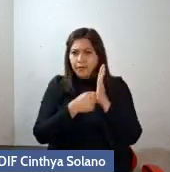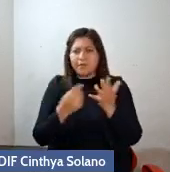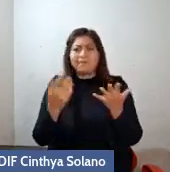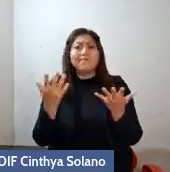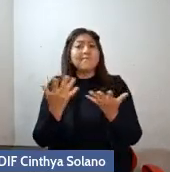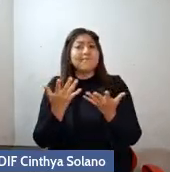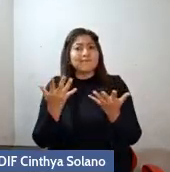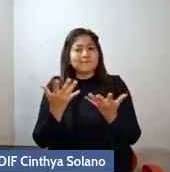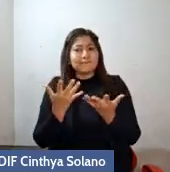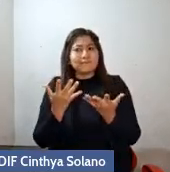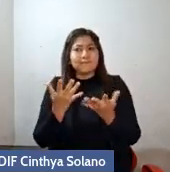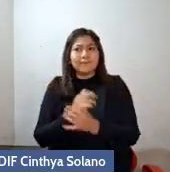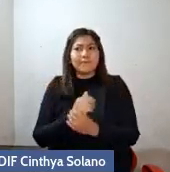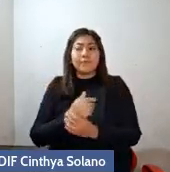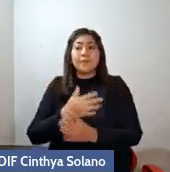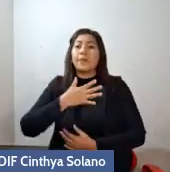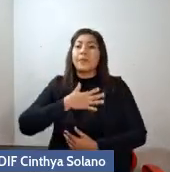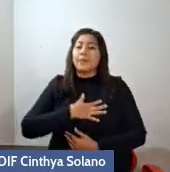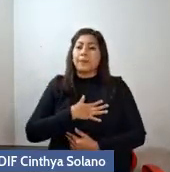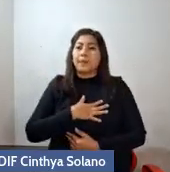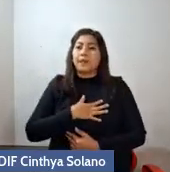en que yo voy a señalar